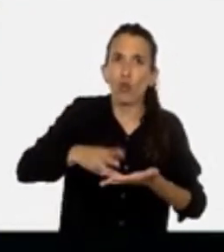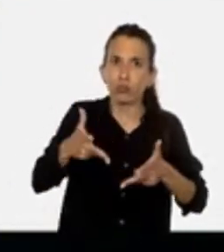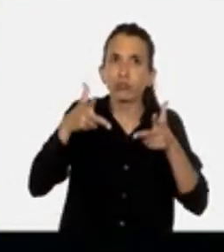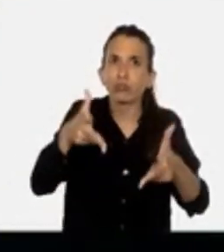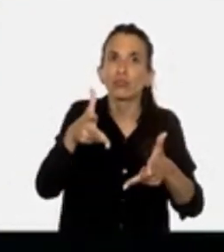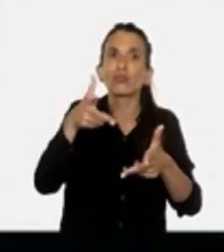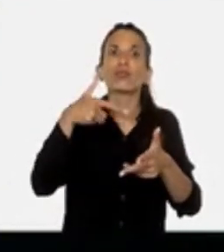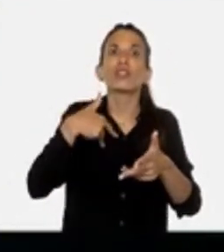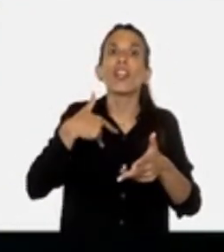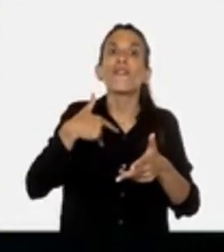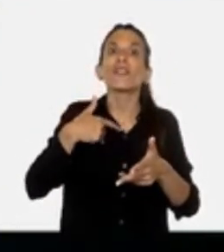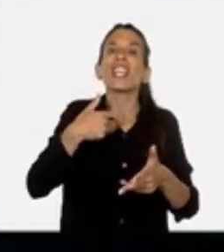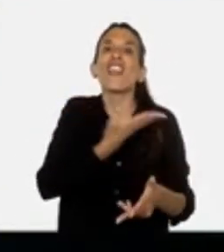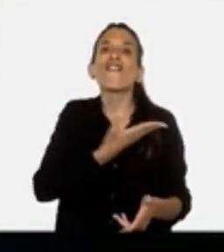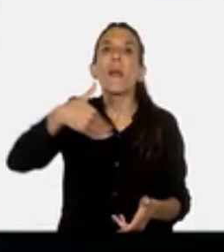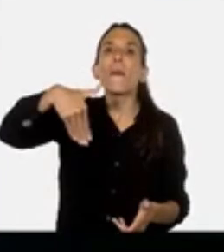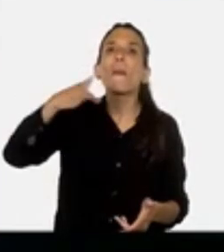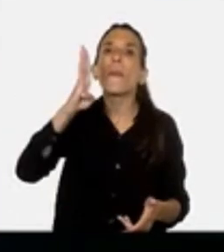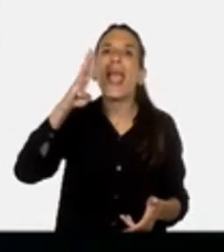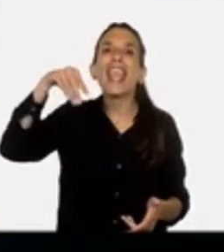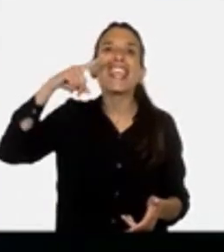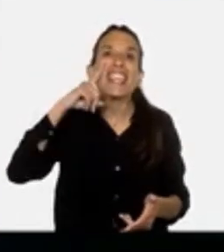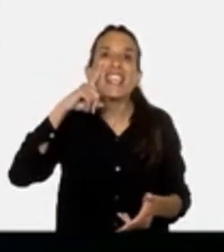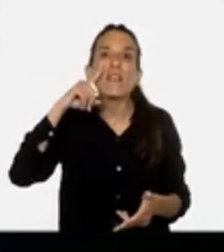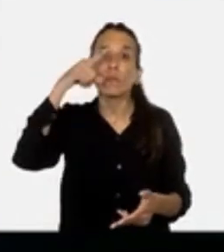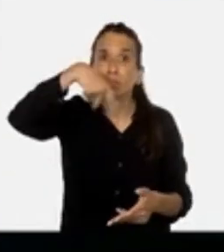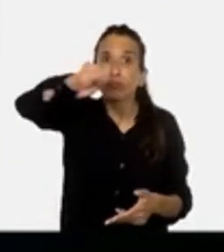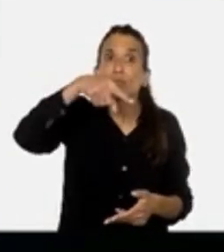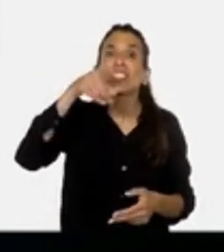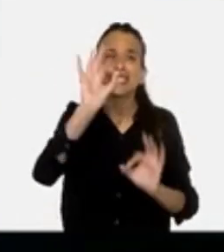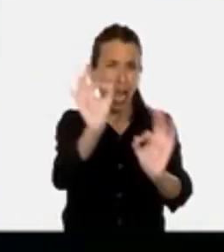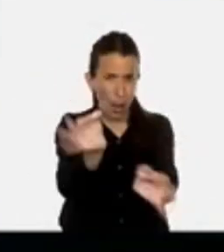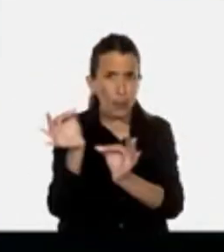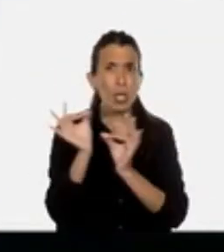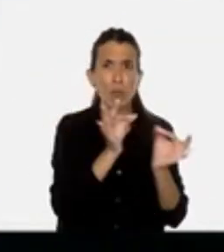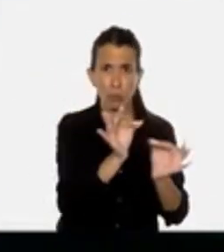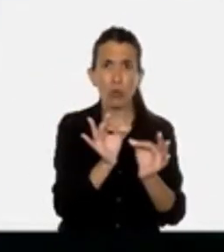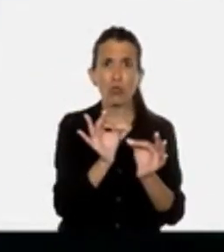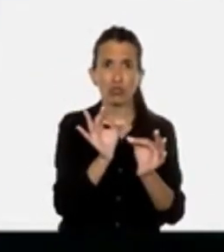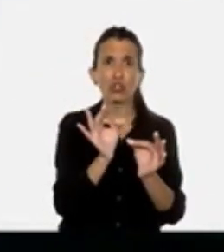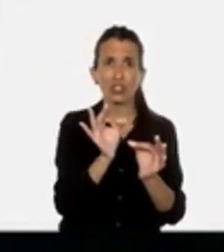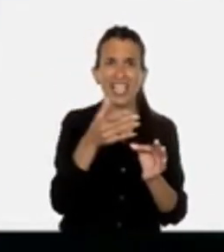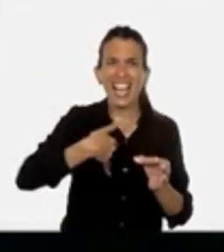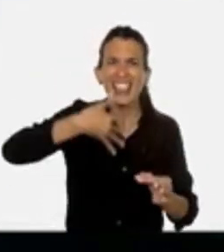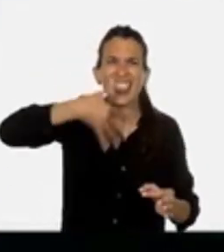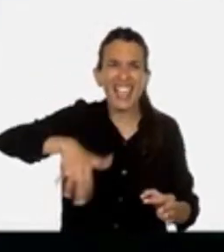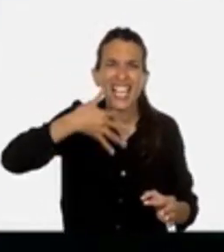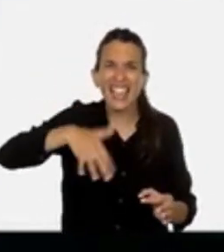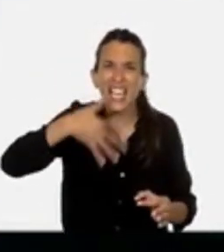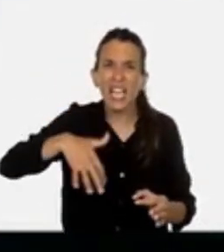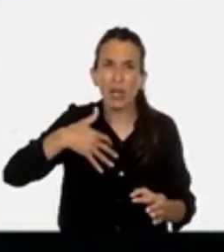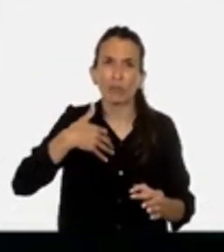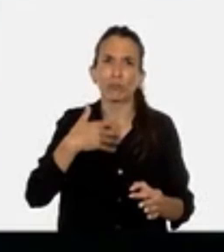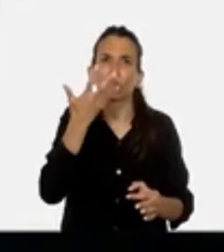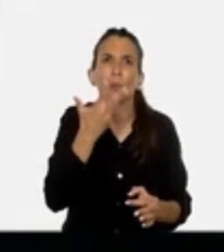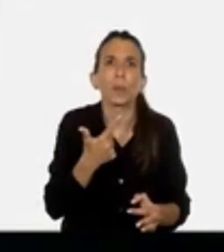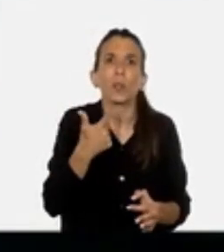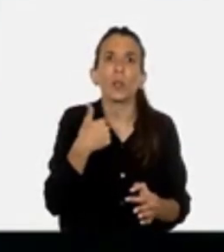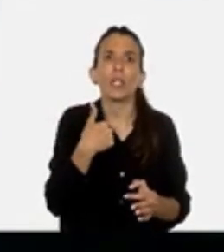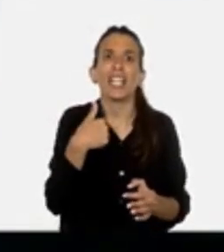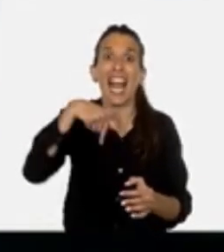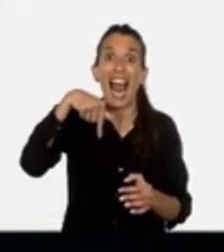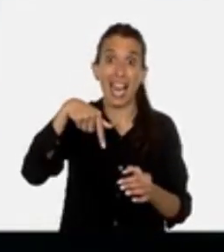injerencia de fm y en el horizonte sabemos que tendremos que pelear mucho en esta